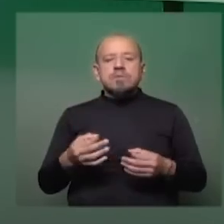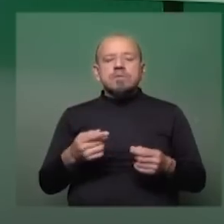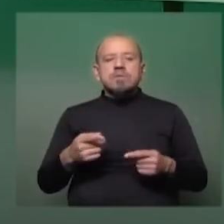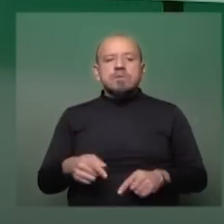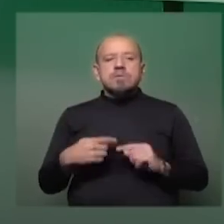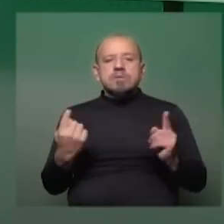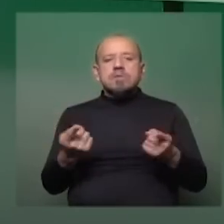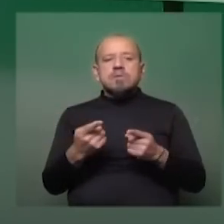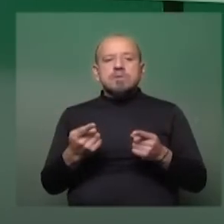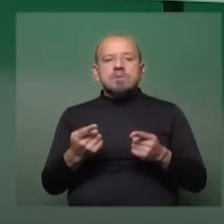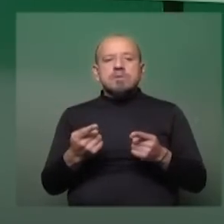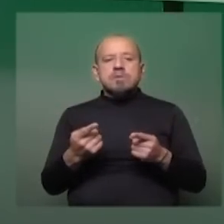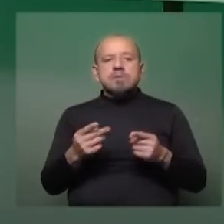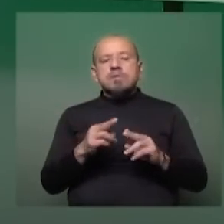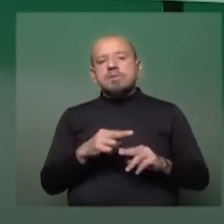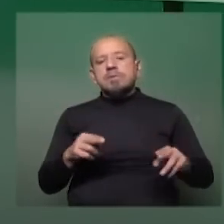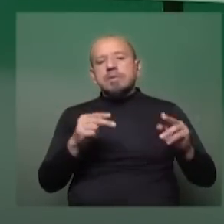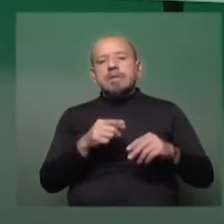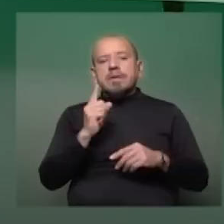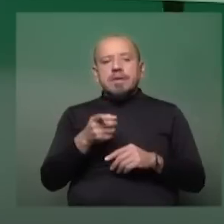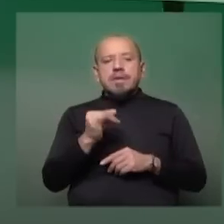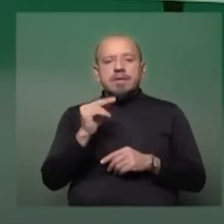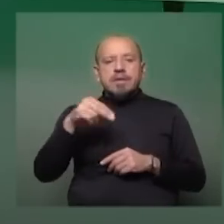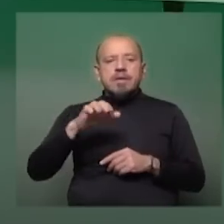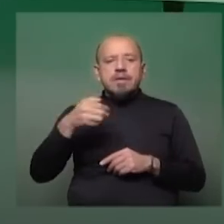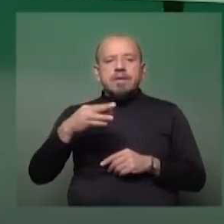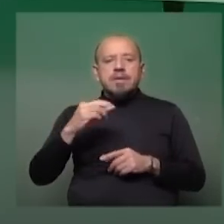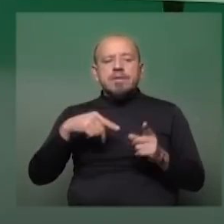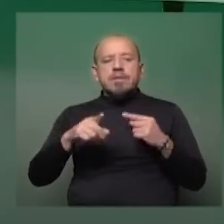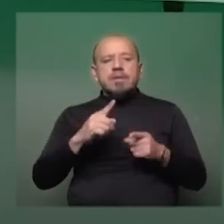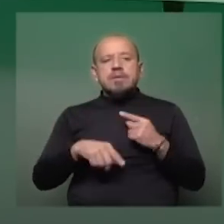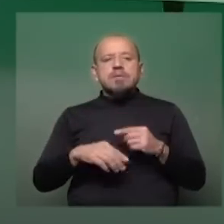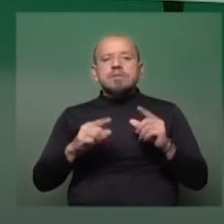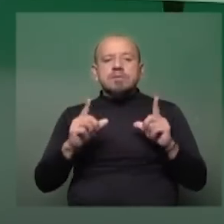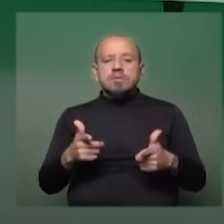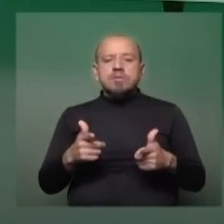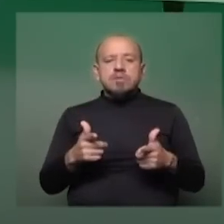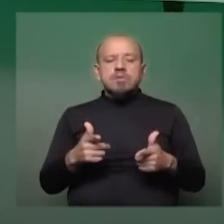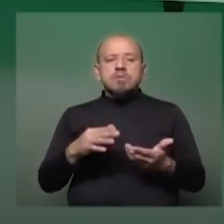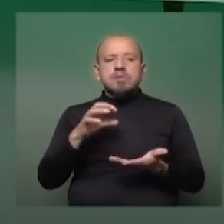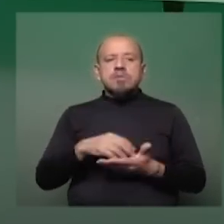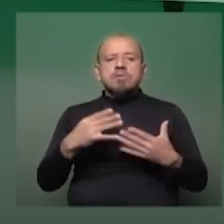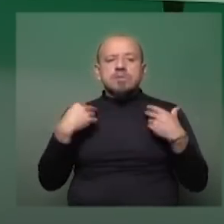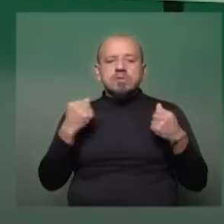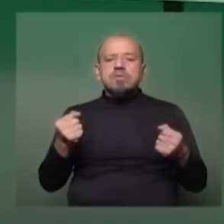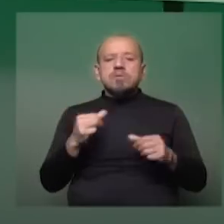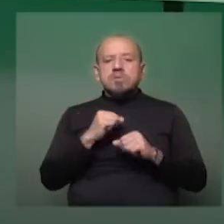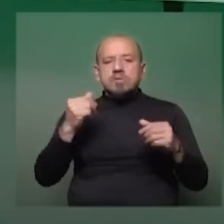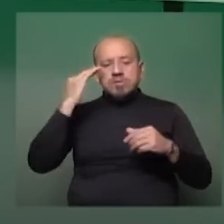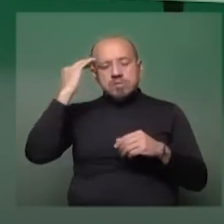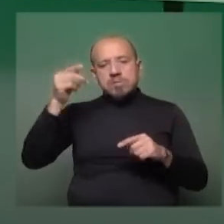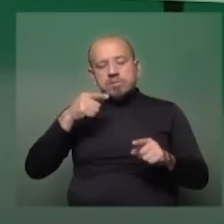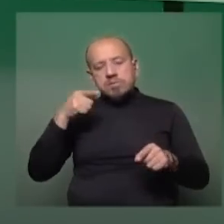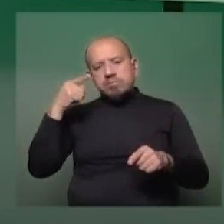de ginebre de Ginebra que establece que los centros sanitarios no deben ser no pueden ser blancos militares